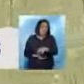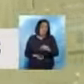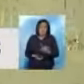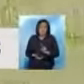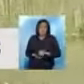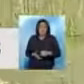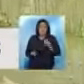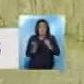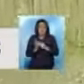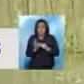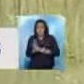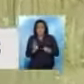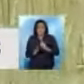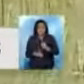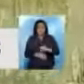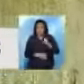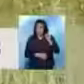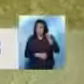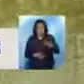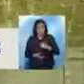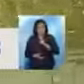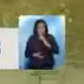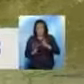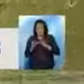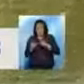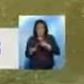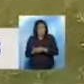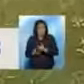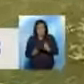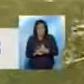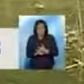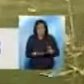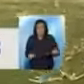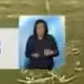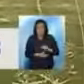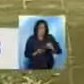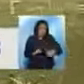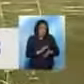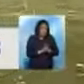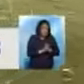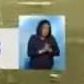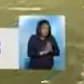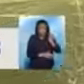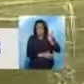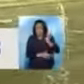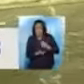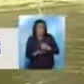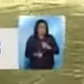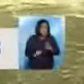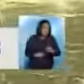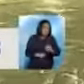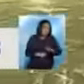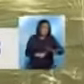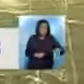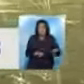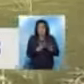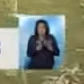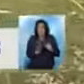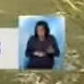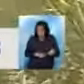cobra matrícula, derechos de APAFO, no tenemos ningún ingreso. Lo que sí tenemos son las ganas acá con los docentes de que estos niños estudien y